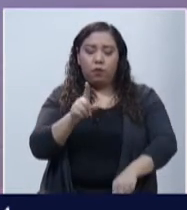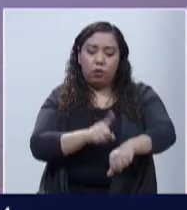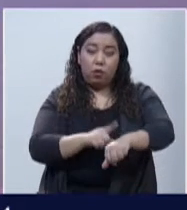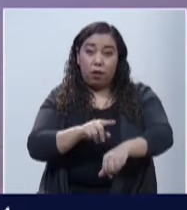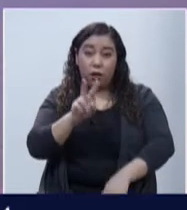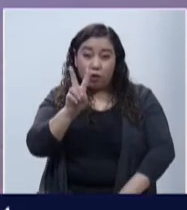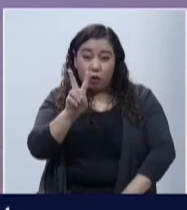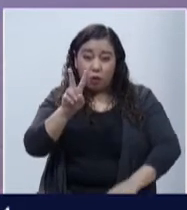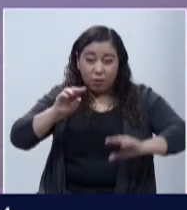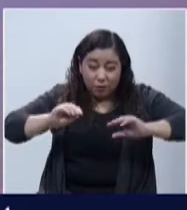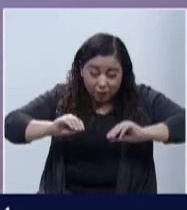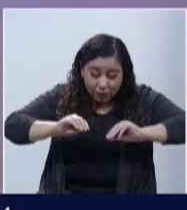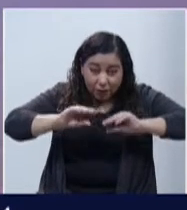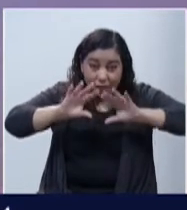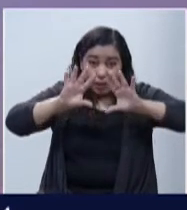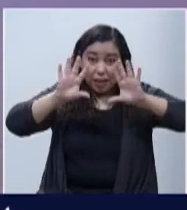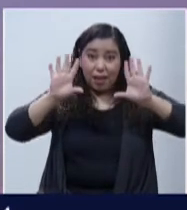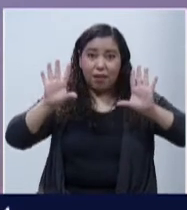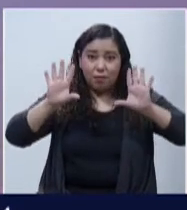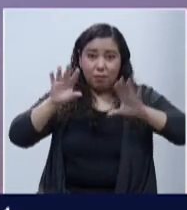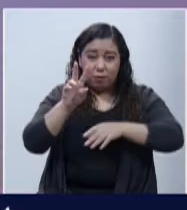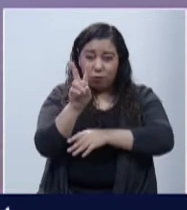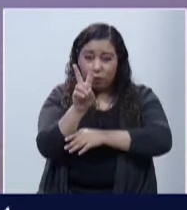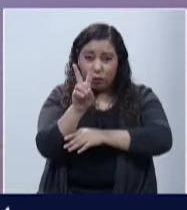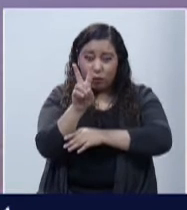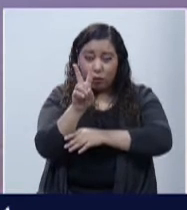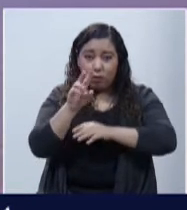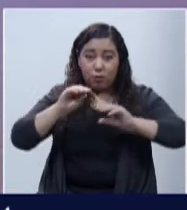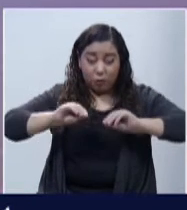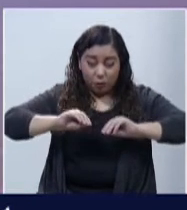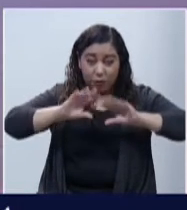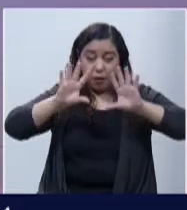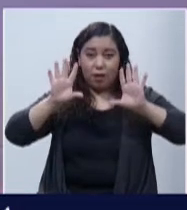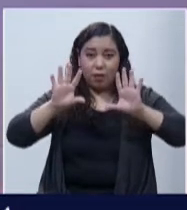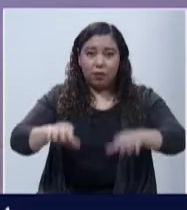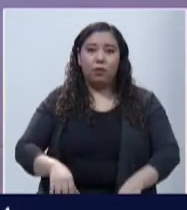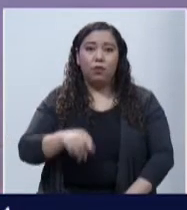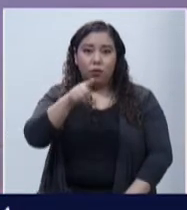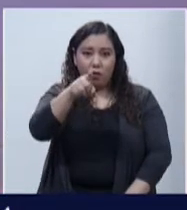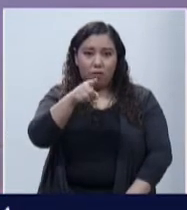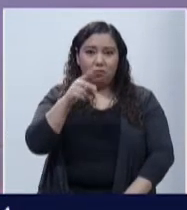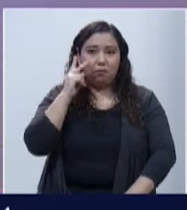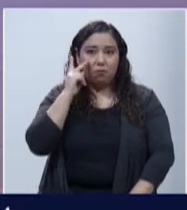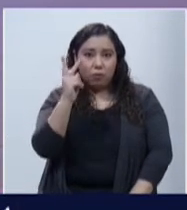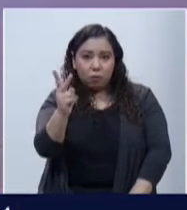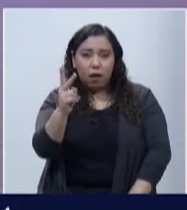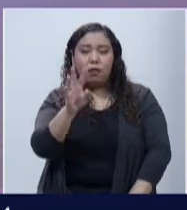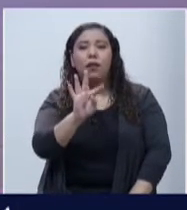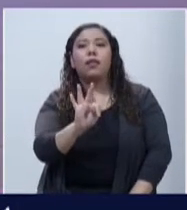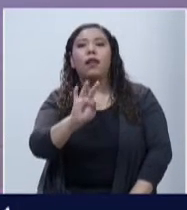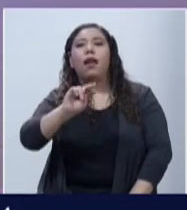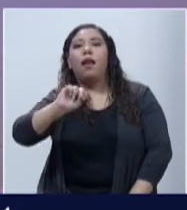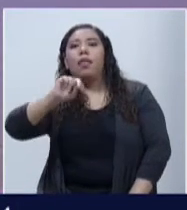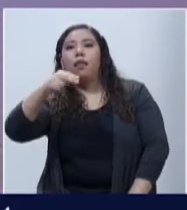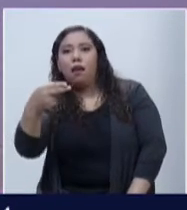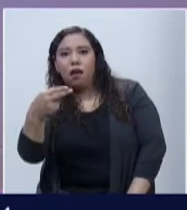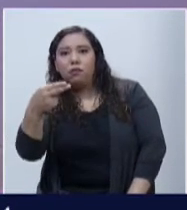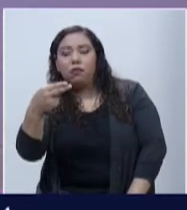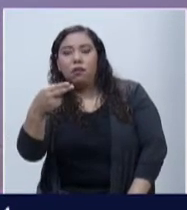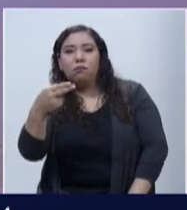de la madrugada 2 de la mañana 2 de la madrugada usted puede disfrutar a través de televisión nacional natural